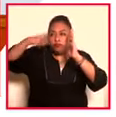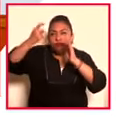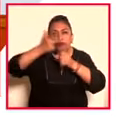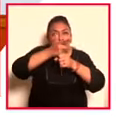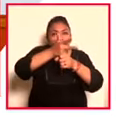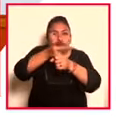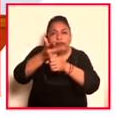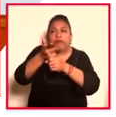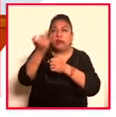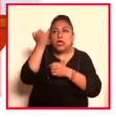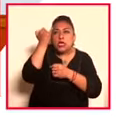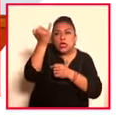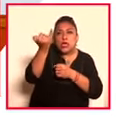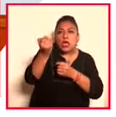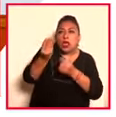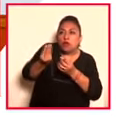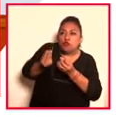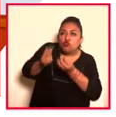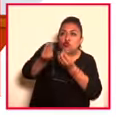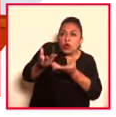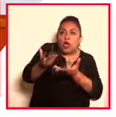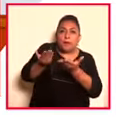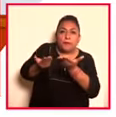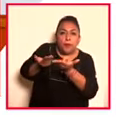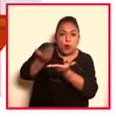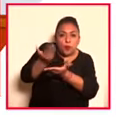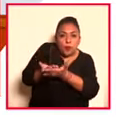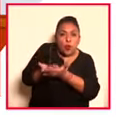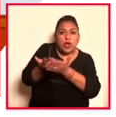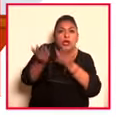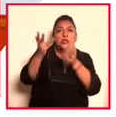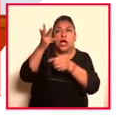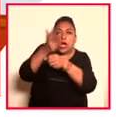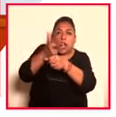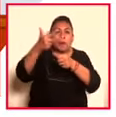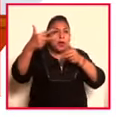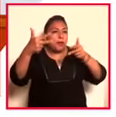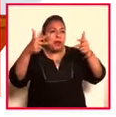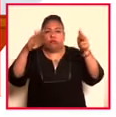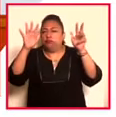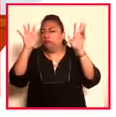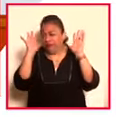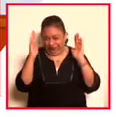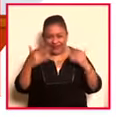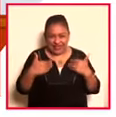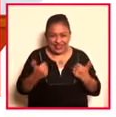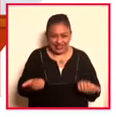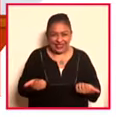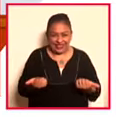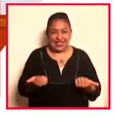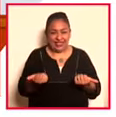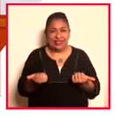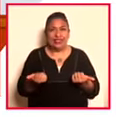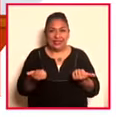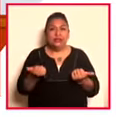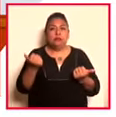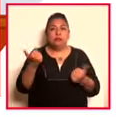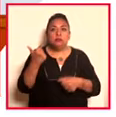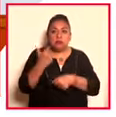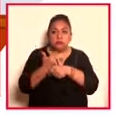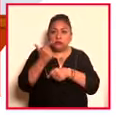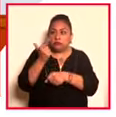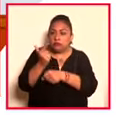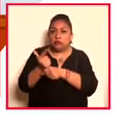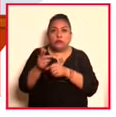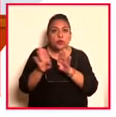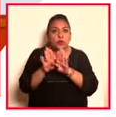aporta cosas, también propone esta planta, esta puesta de cámara, ¿me entiendes? Entonces, nos dimos cuenta